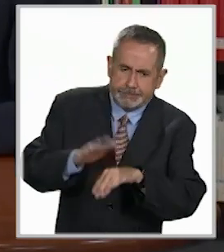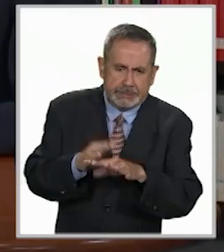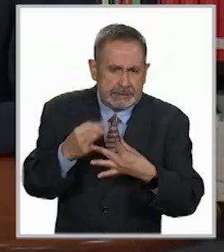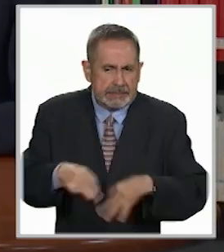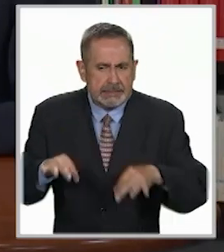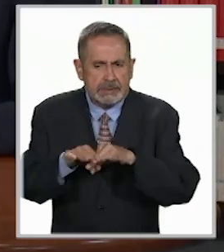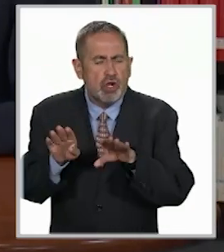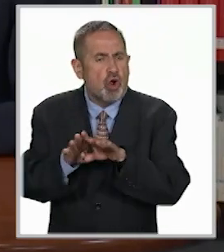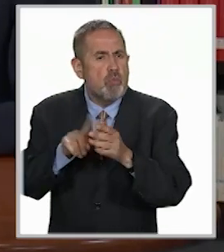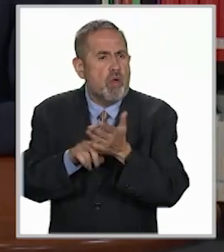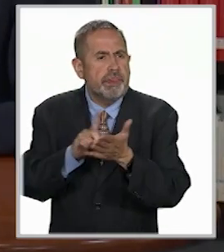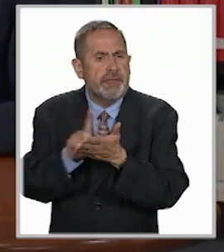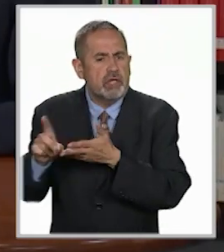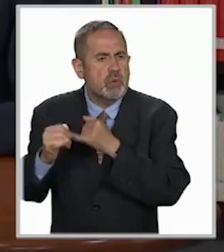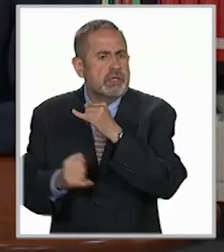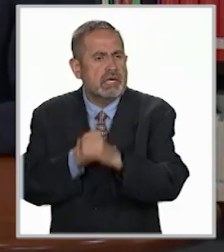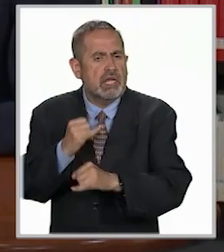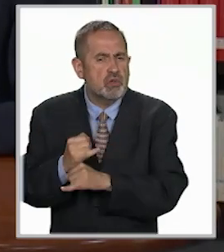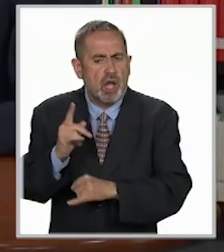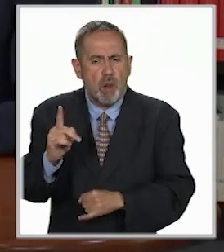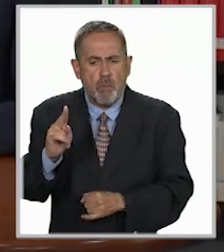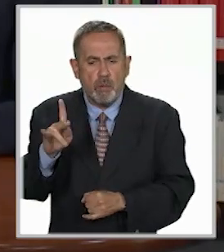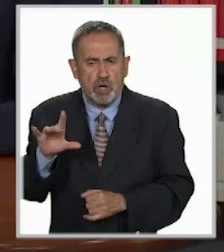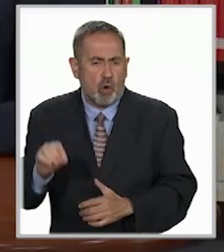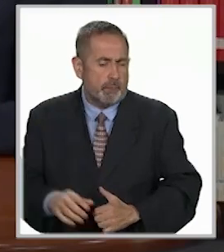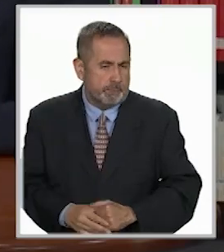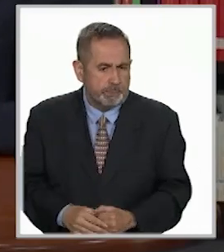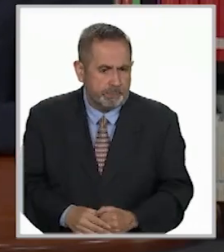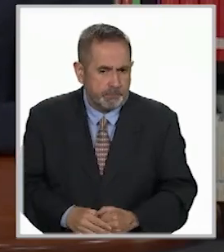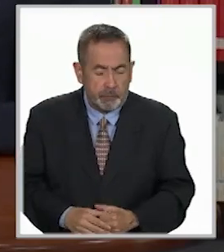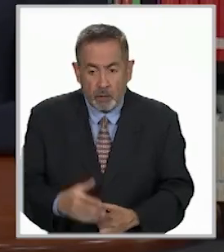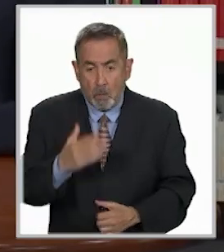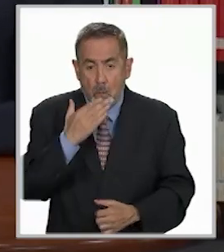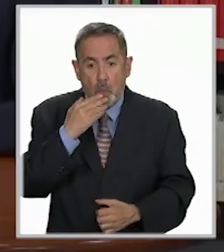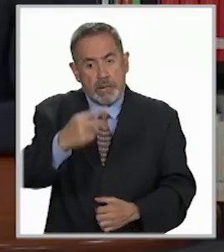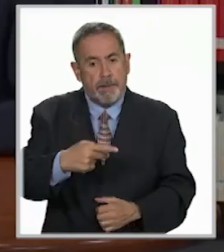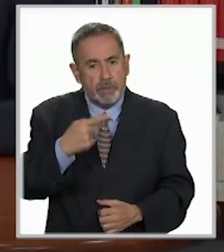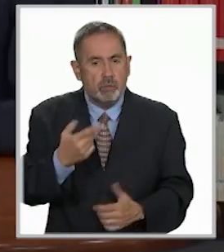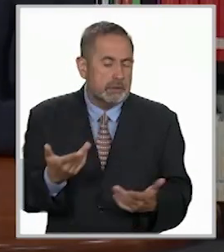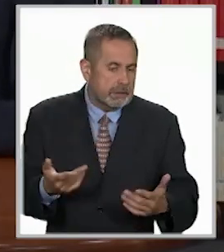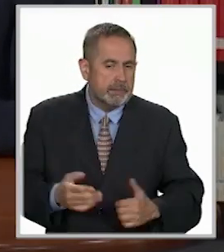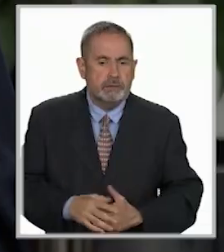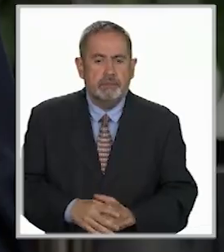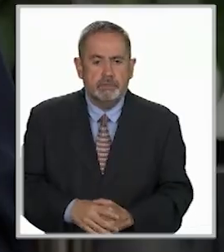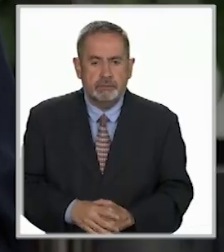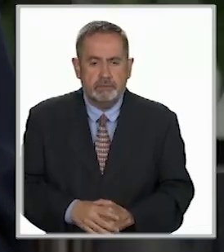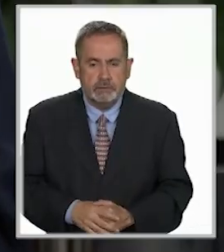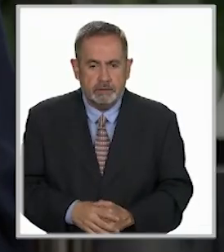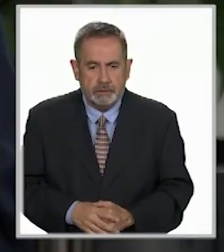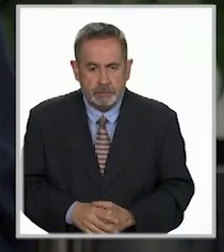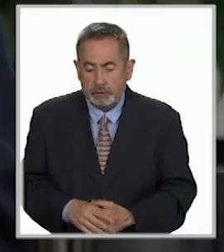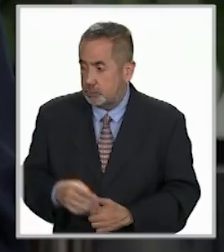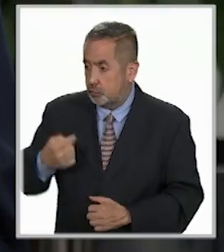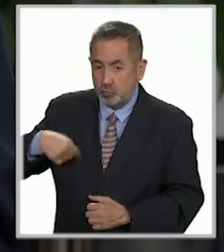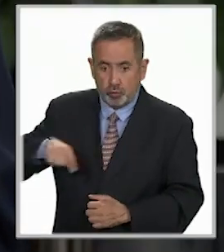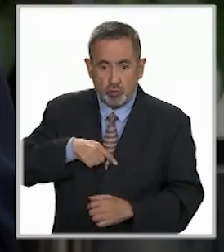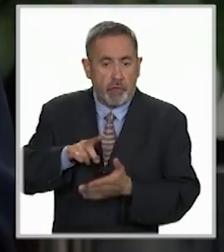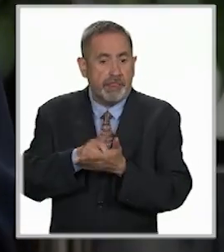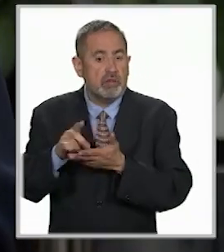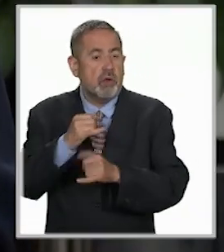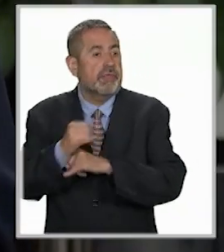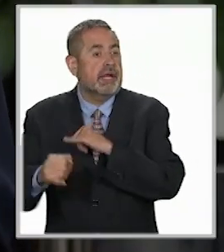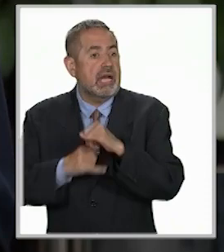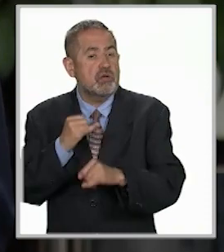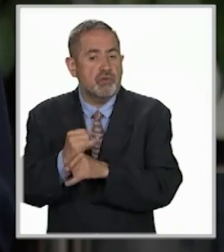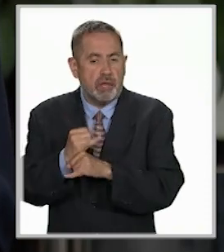y aplicar mejor el derecho internacional público? Claro. Bueno, esa es una excelente pregunta, porque creo que cuando cursamos la